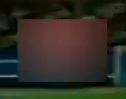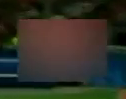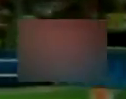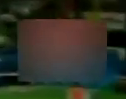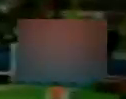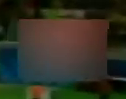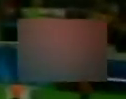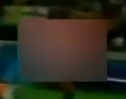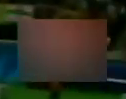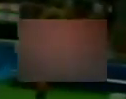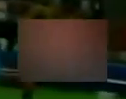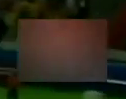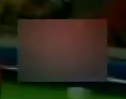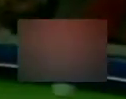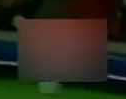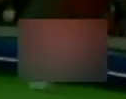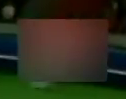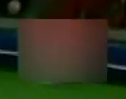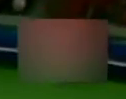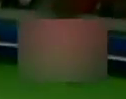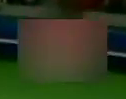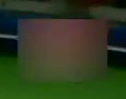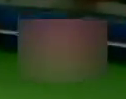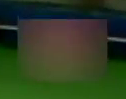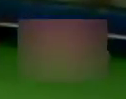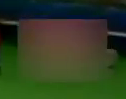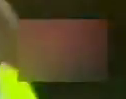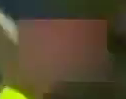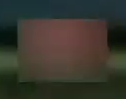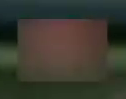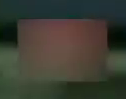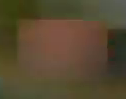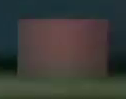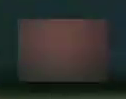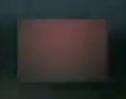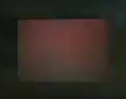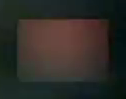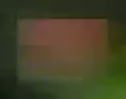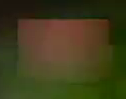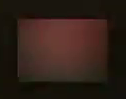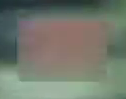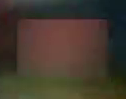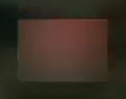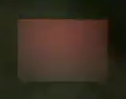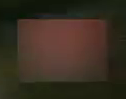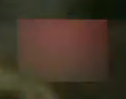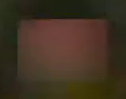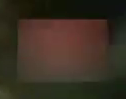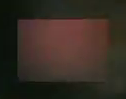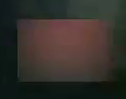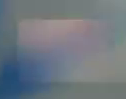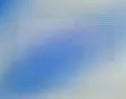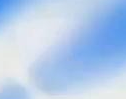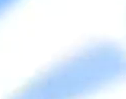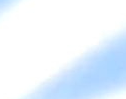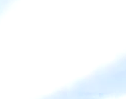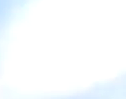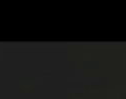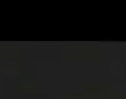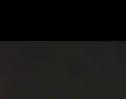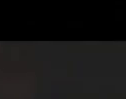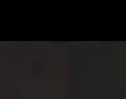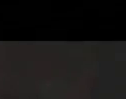Apuntan a la semifinal. El Barcelona arrolló al PSG 3-1 en la Liga de Campeones.